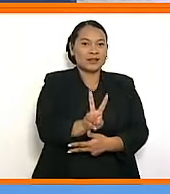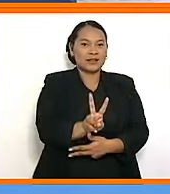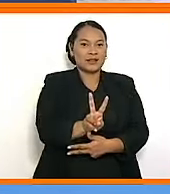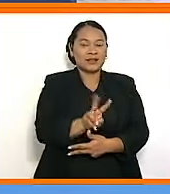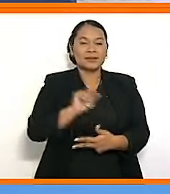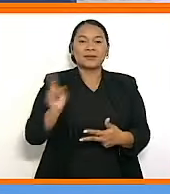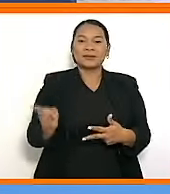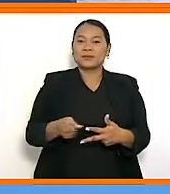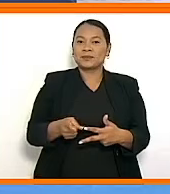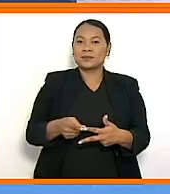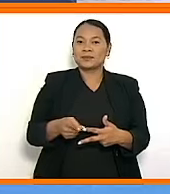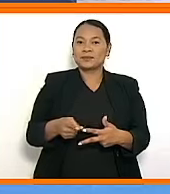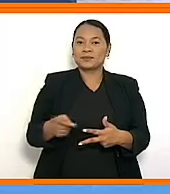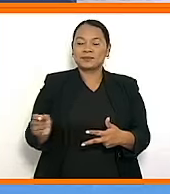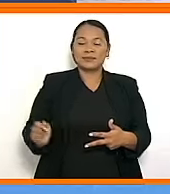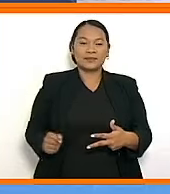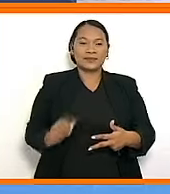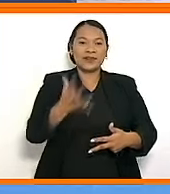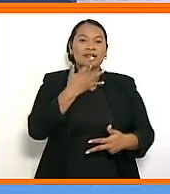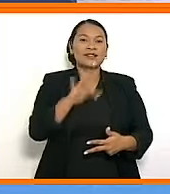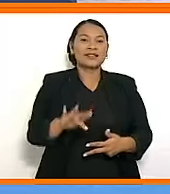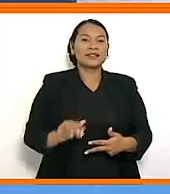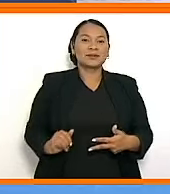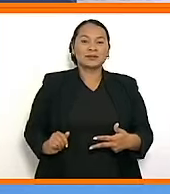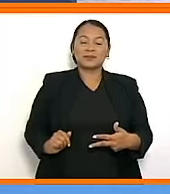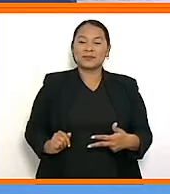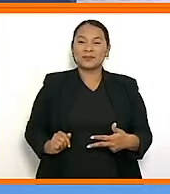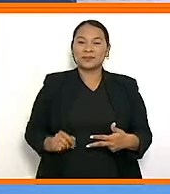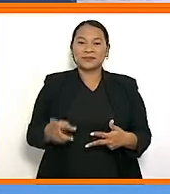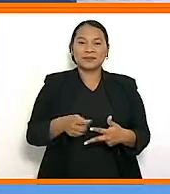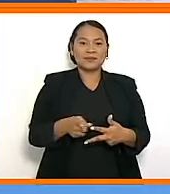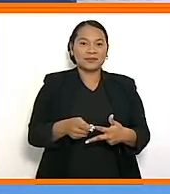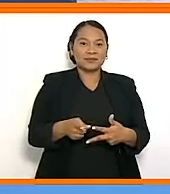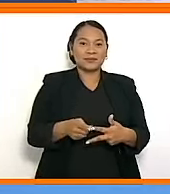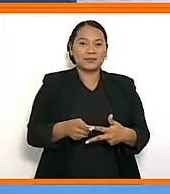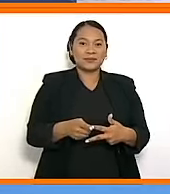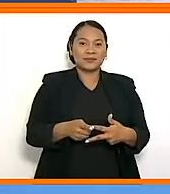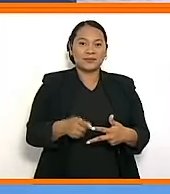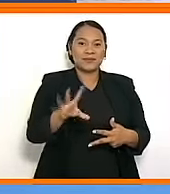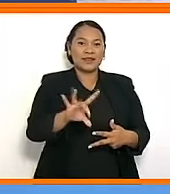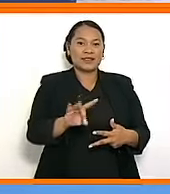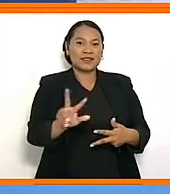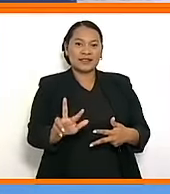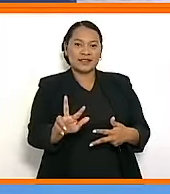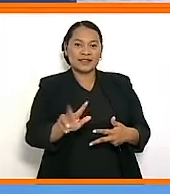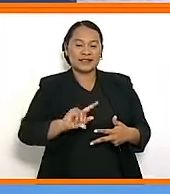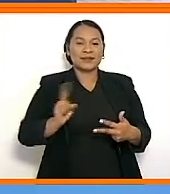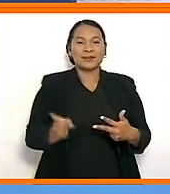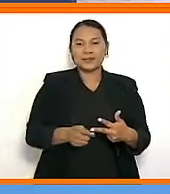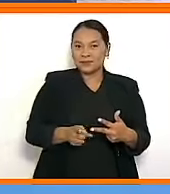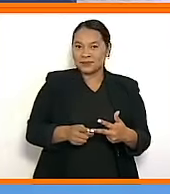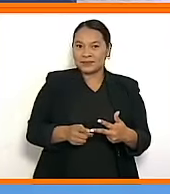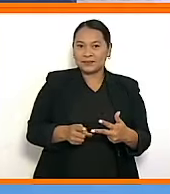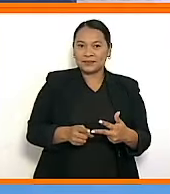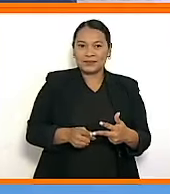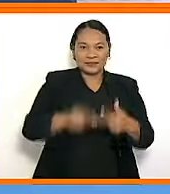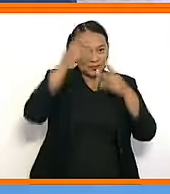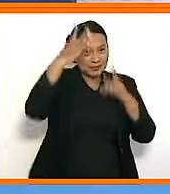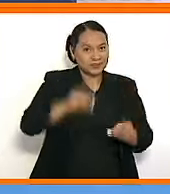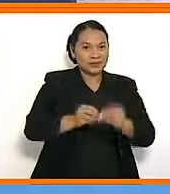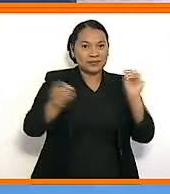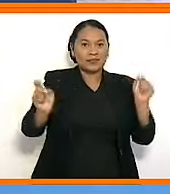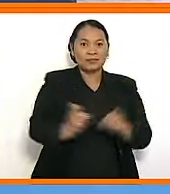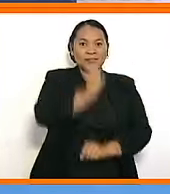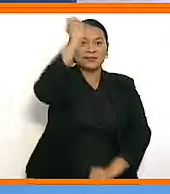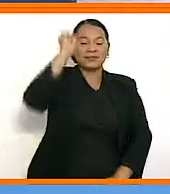número afortunado, suerte. Y ese es el 83. Tercer y decisivo número